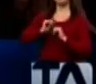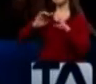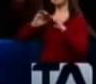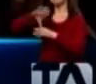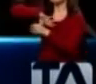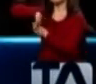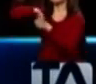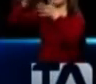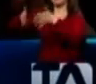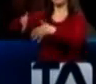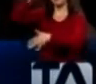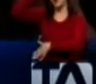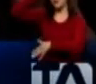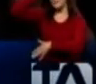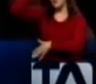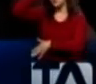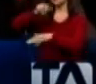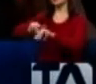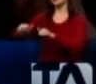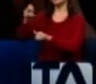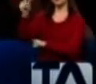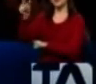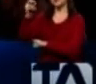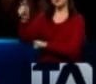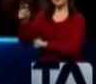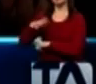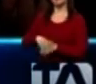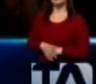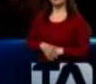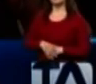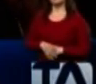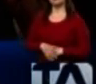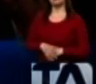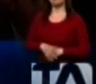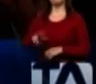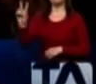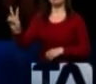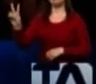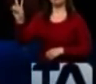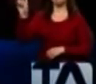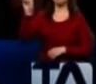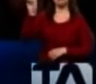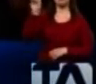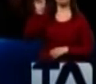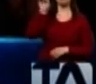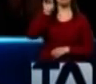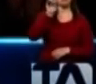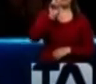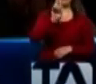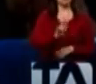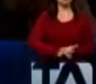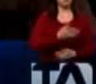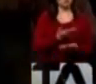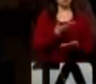ver cómo podemos, de la forma más ágil posible, conseguir que las personas fugitivas de la justicia en Ecuador tengan que